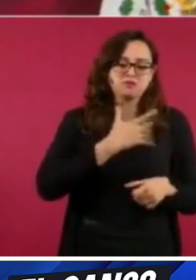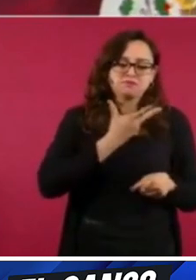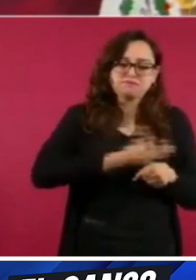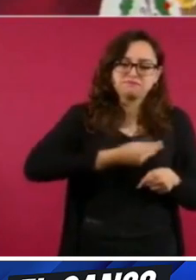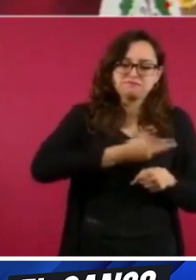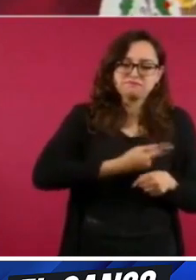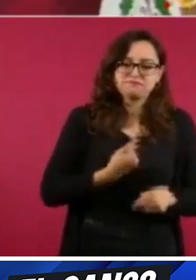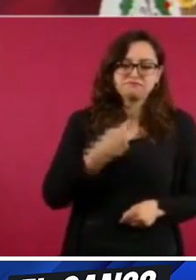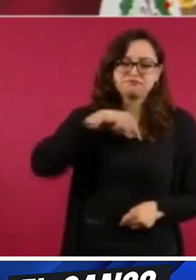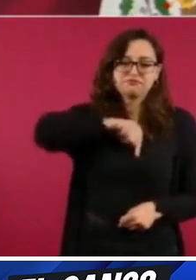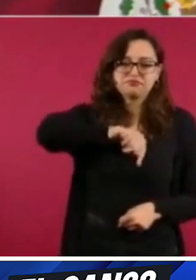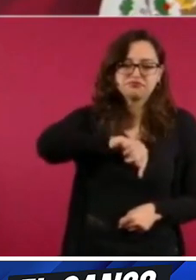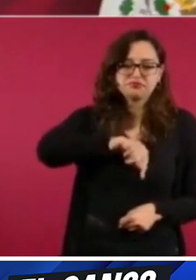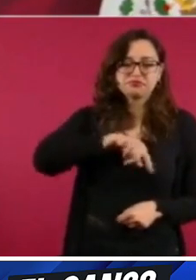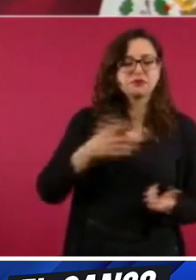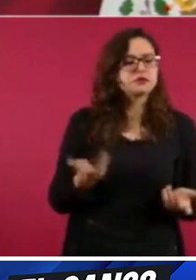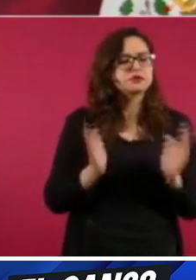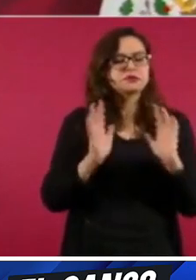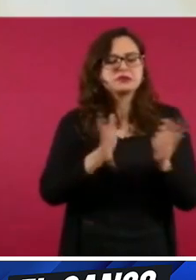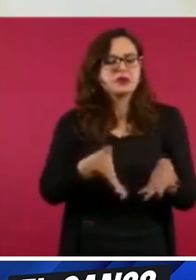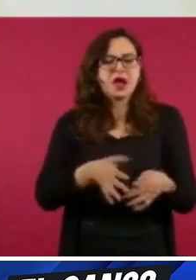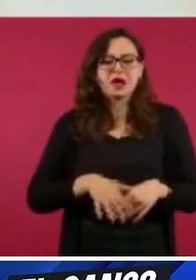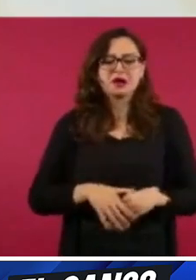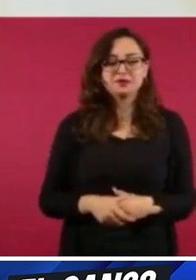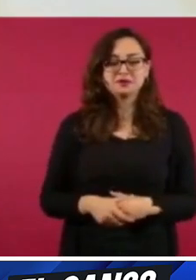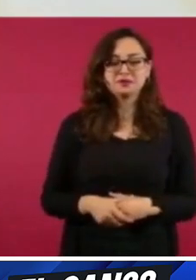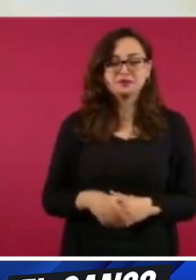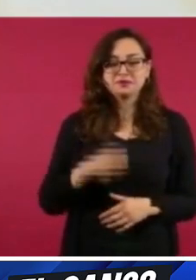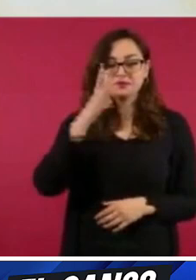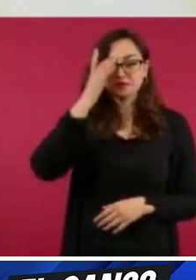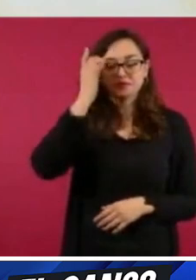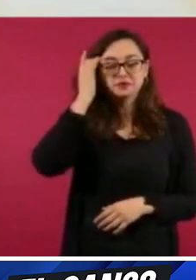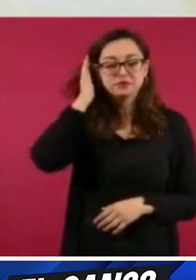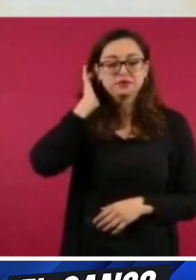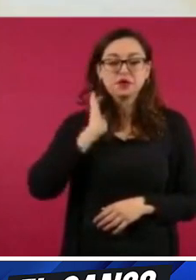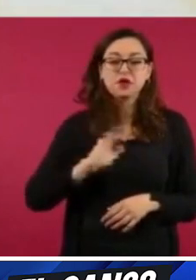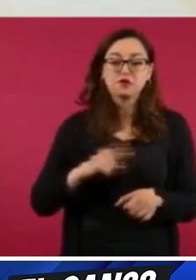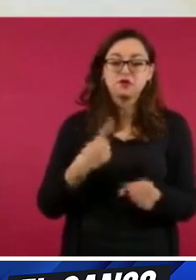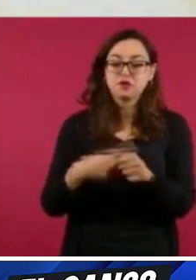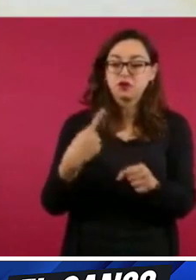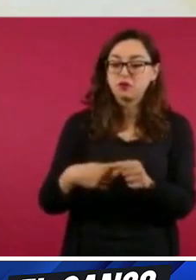Lo demás de que tiroide, pues sí.